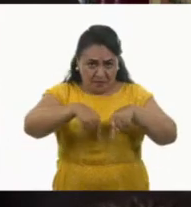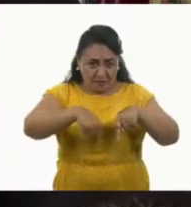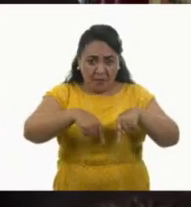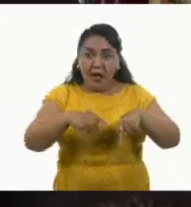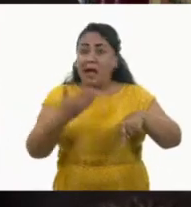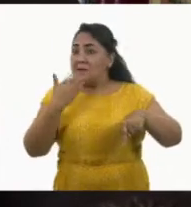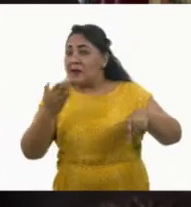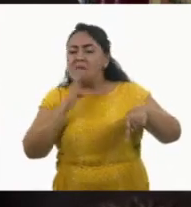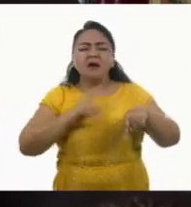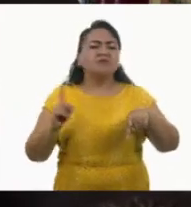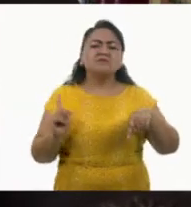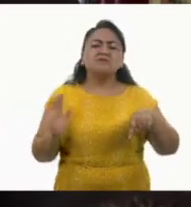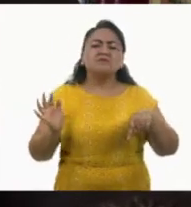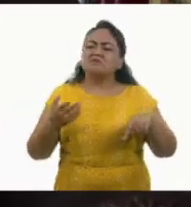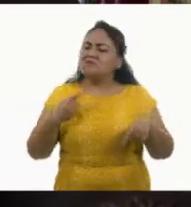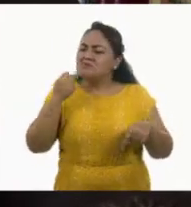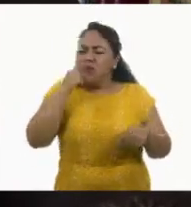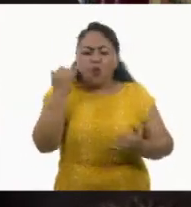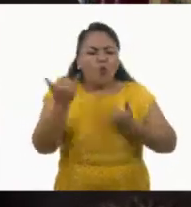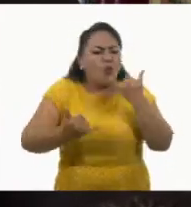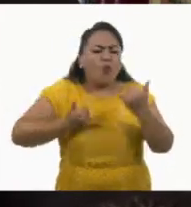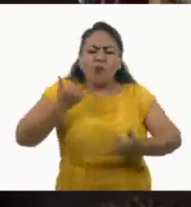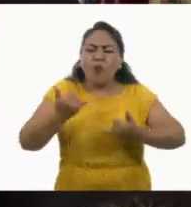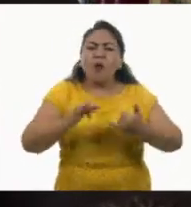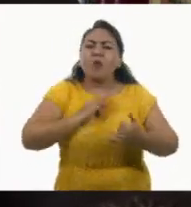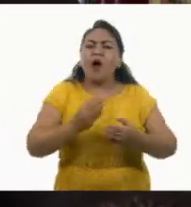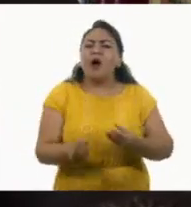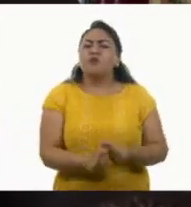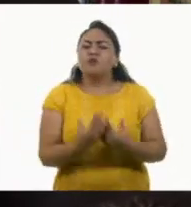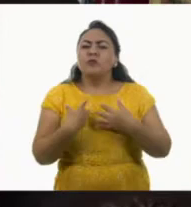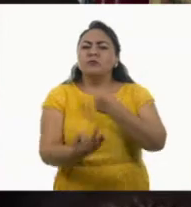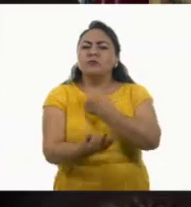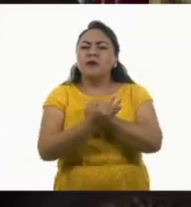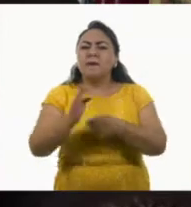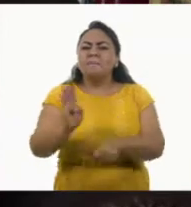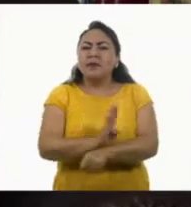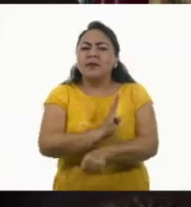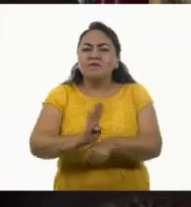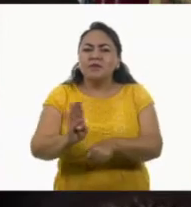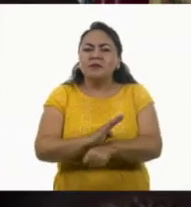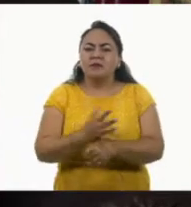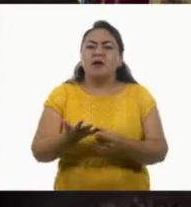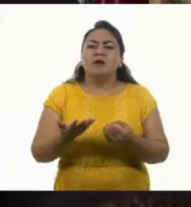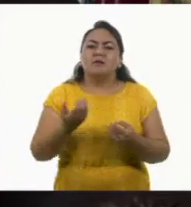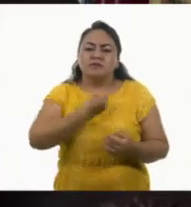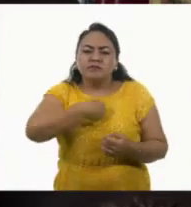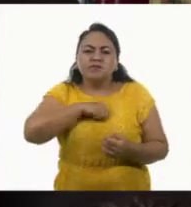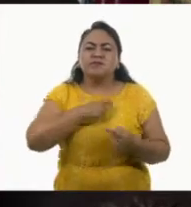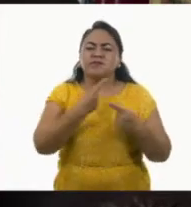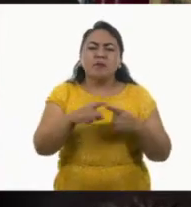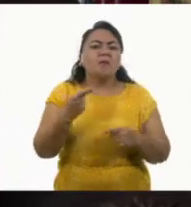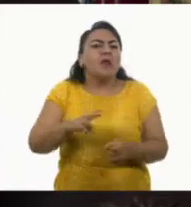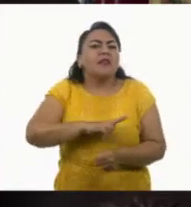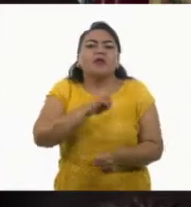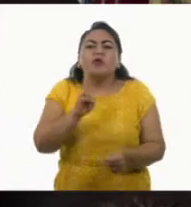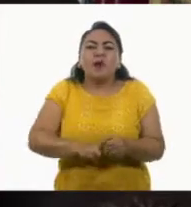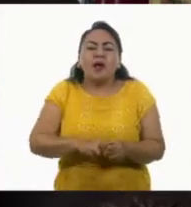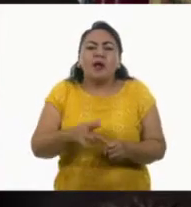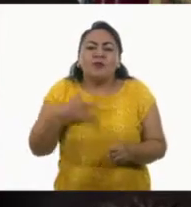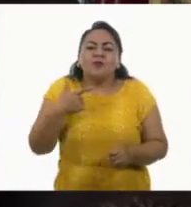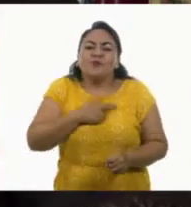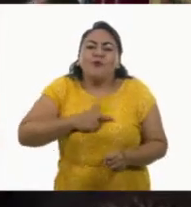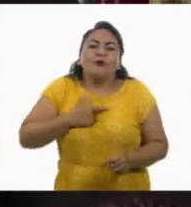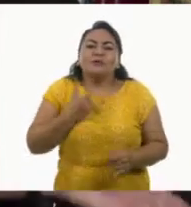no. Lo hacemos y se puede tener muchos beneficios de todo tipo, pero lo hacemos de manera natural porque nos parece